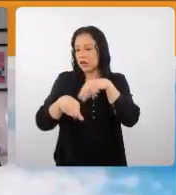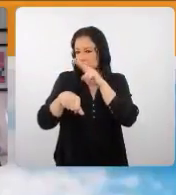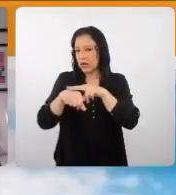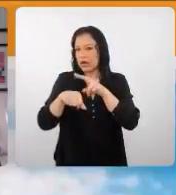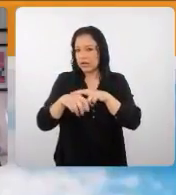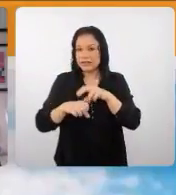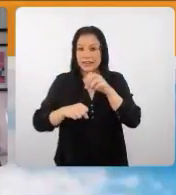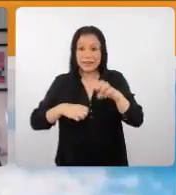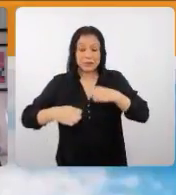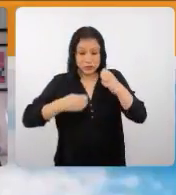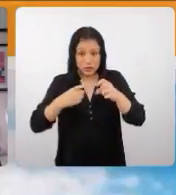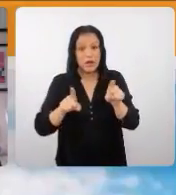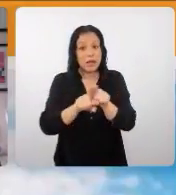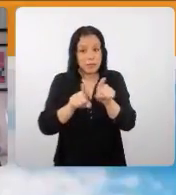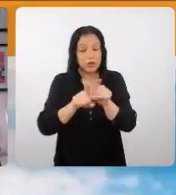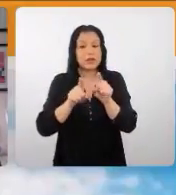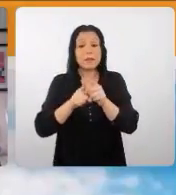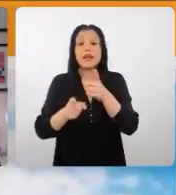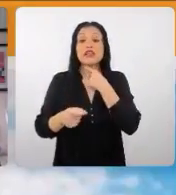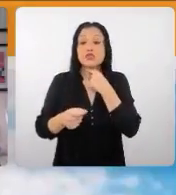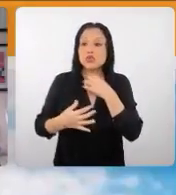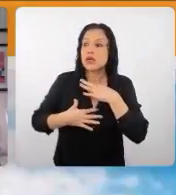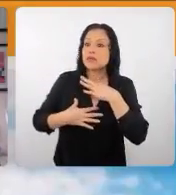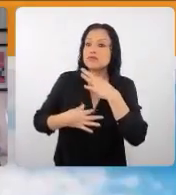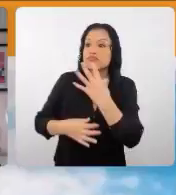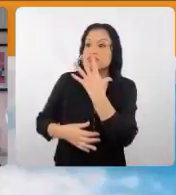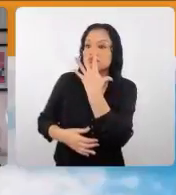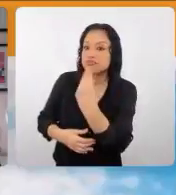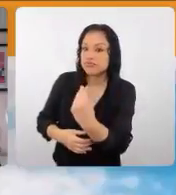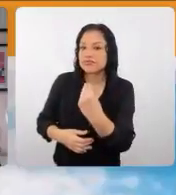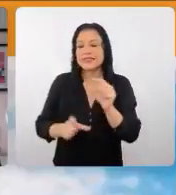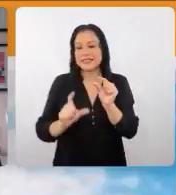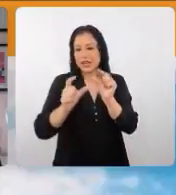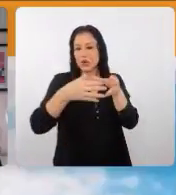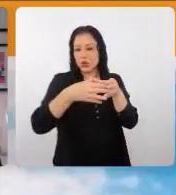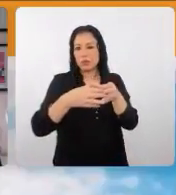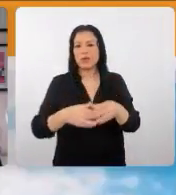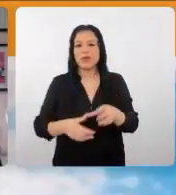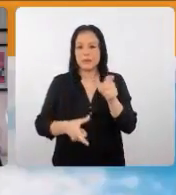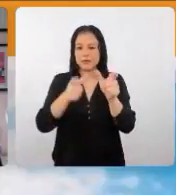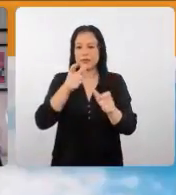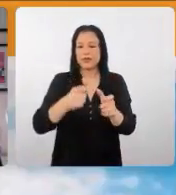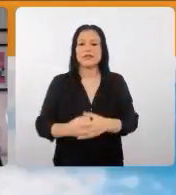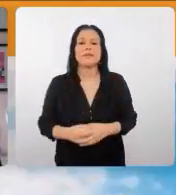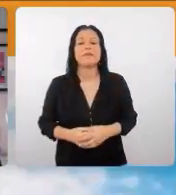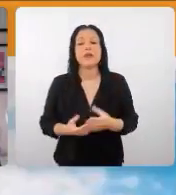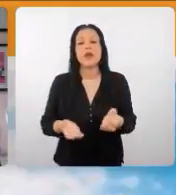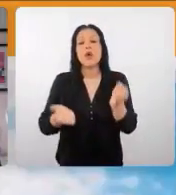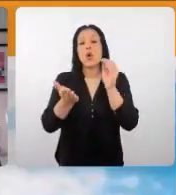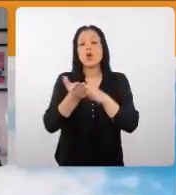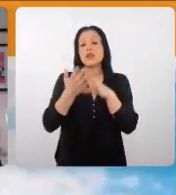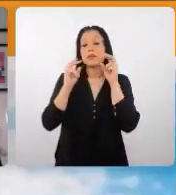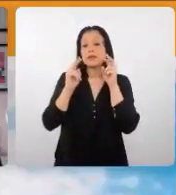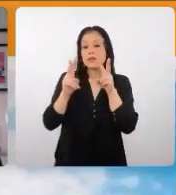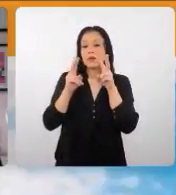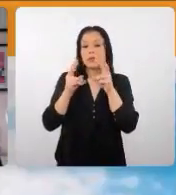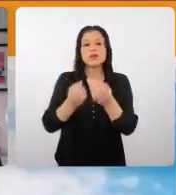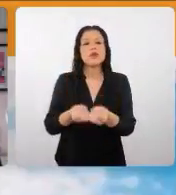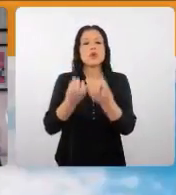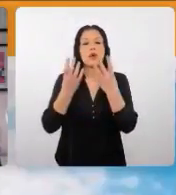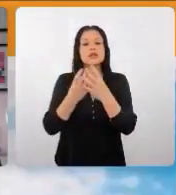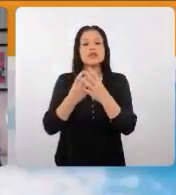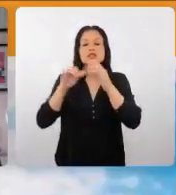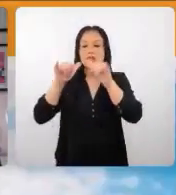es un elemento que cala, llama mucho la atención de ese turista alemán. Nuevamente estamos viendo un número de noches